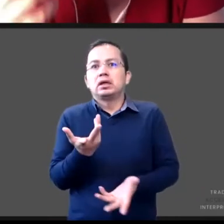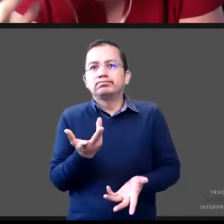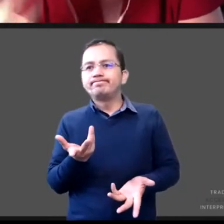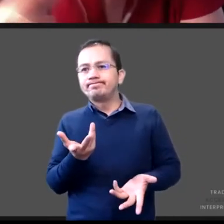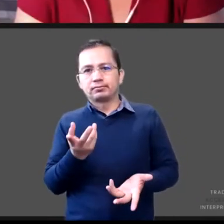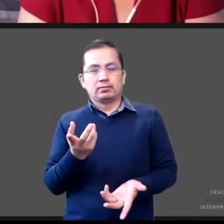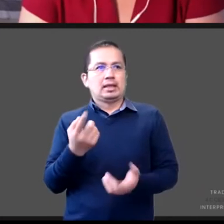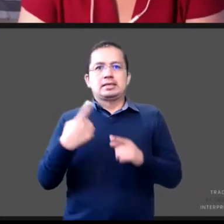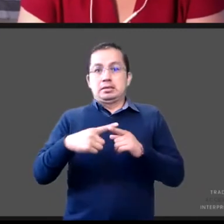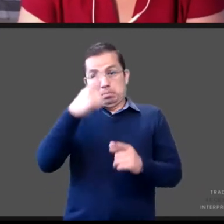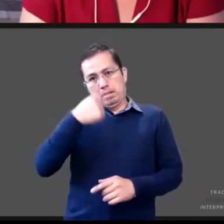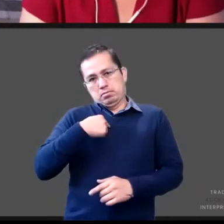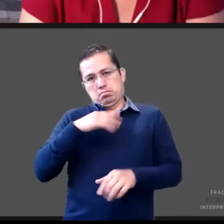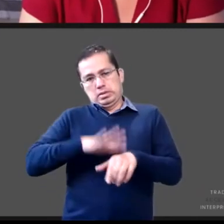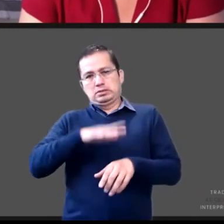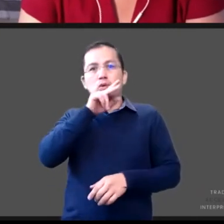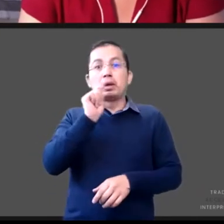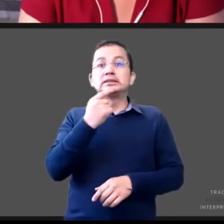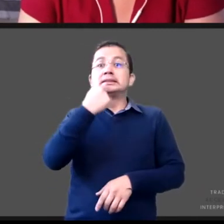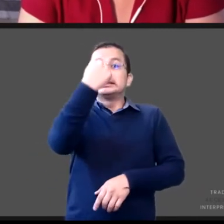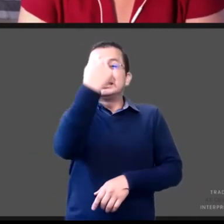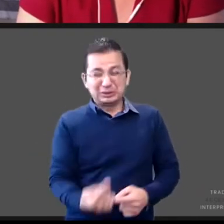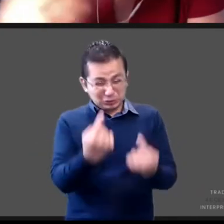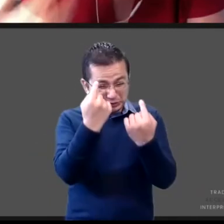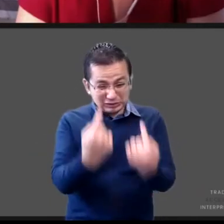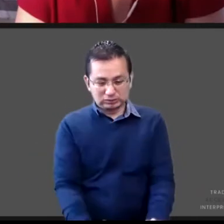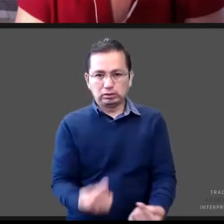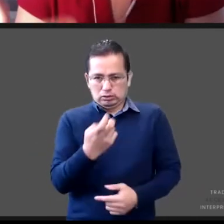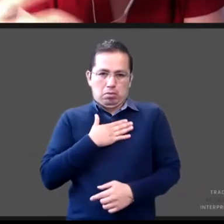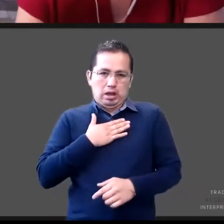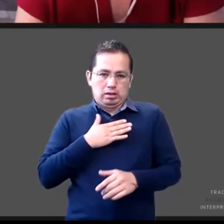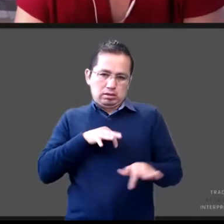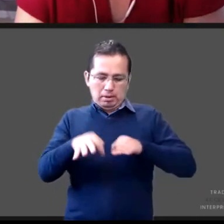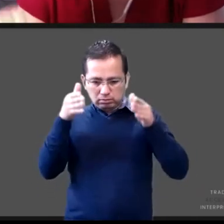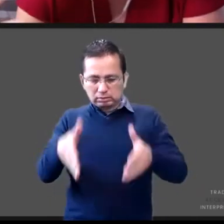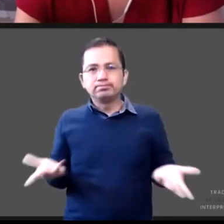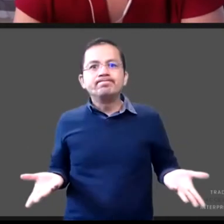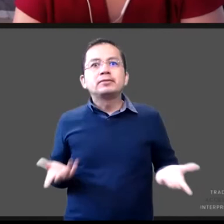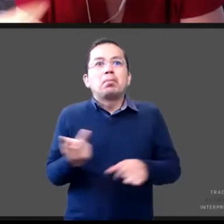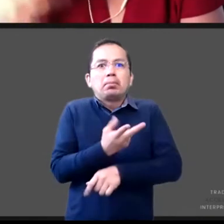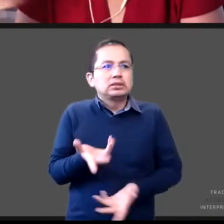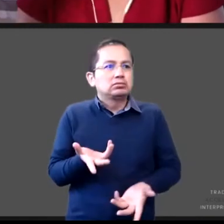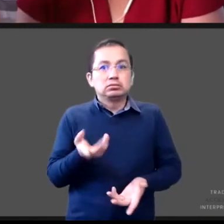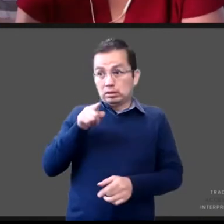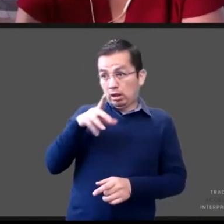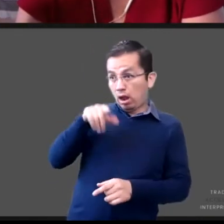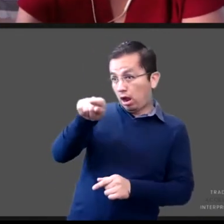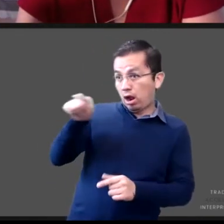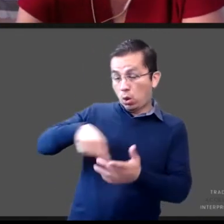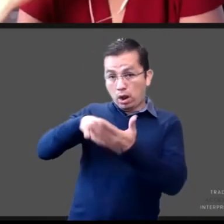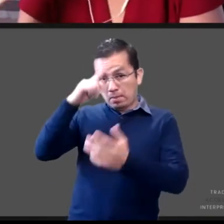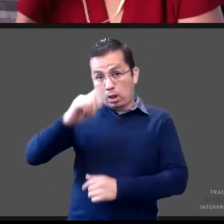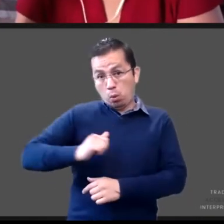el grupo poblacional en el que trabajo de manera más importante? No hay espacios de cuidado, no hay guarderías, no hay preescolares, no hay educación